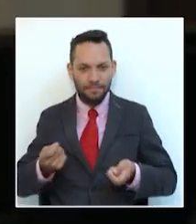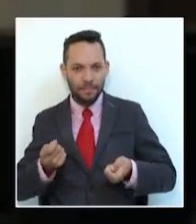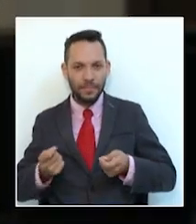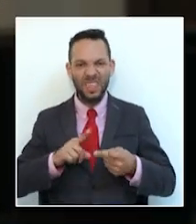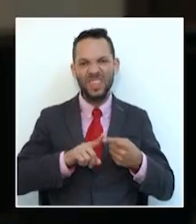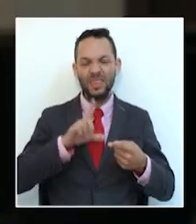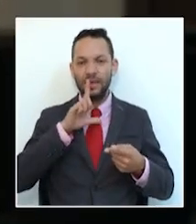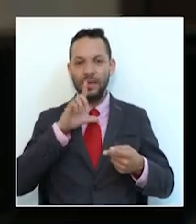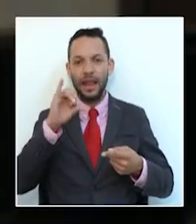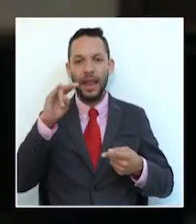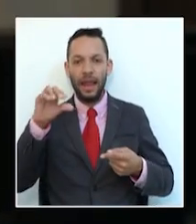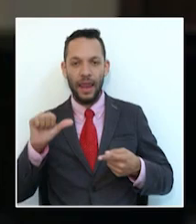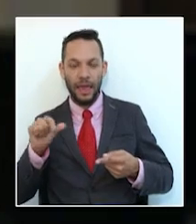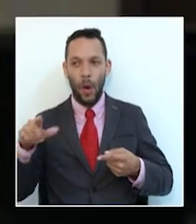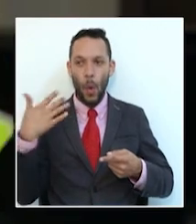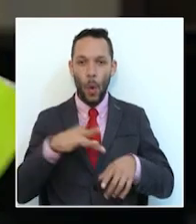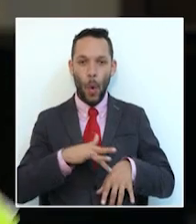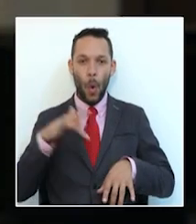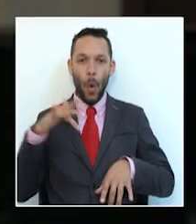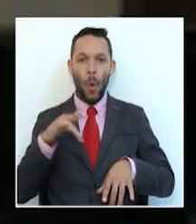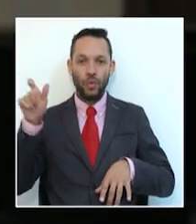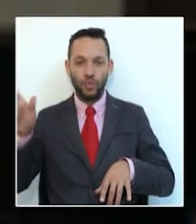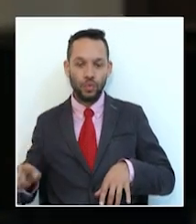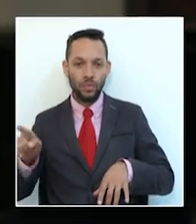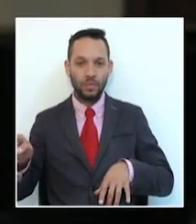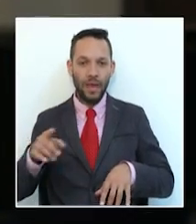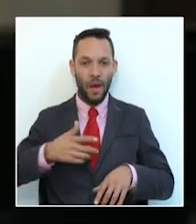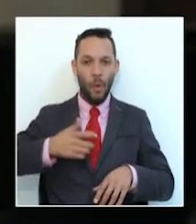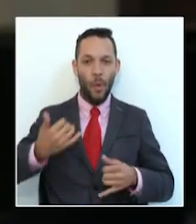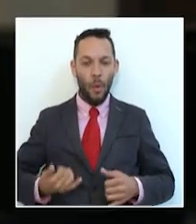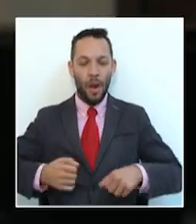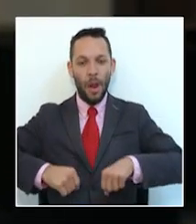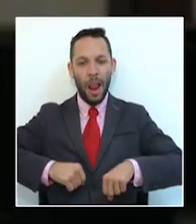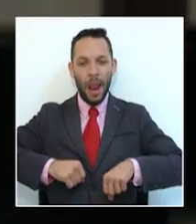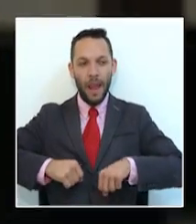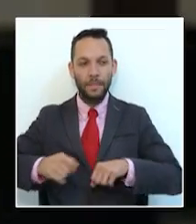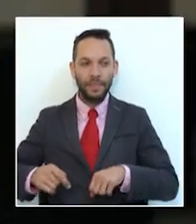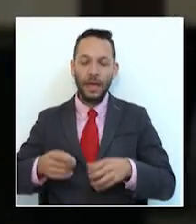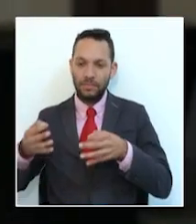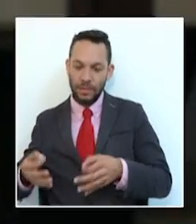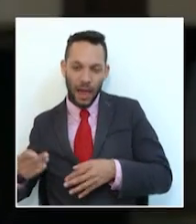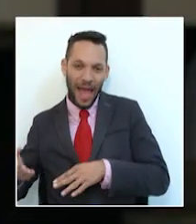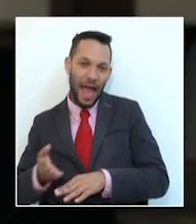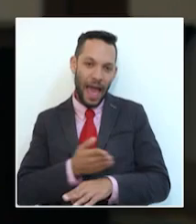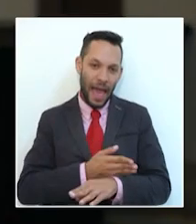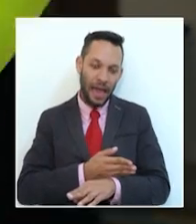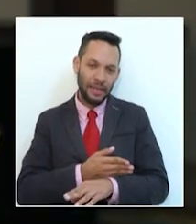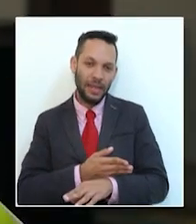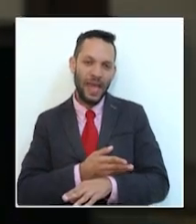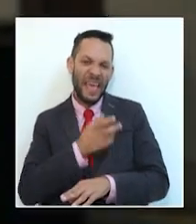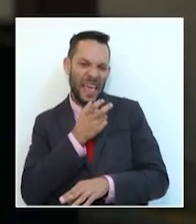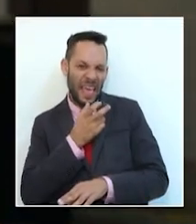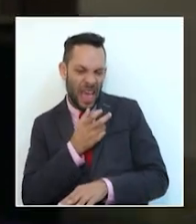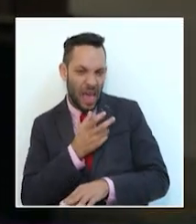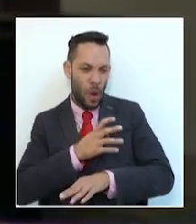María Raga, la deportista dorada hoy para el departamento del Quindío, quien nos acompaña amablemente. Estaba obviamente por allá, la metían en hielo, en fisio.